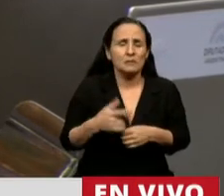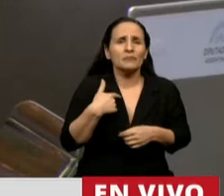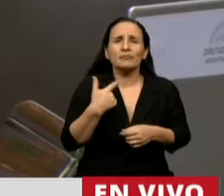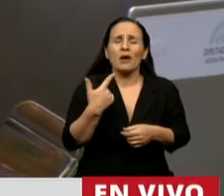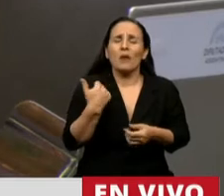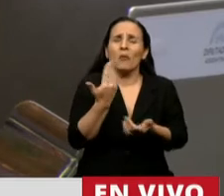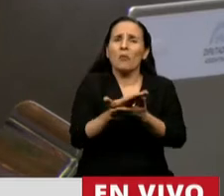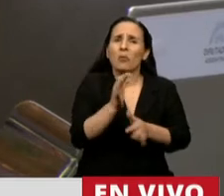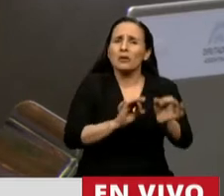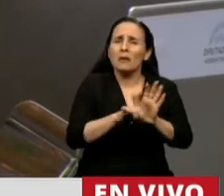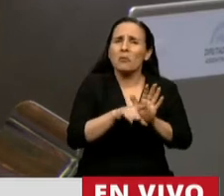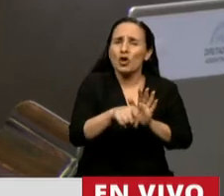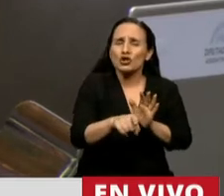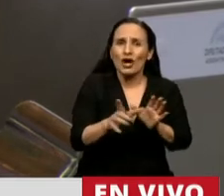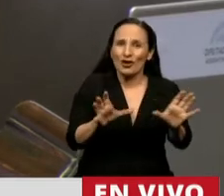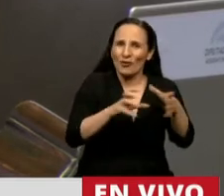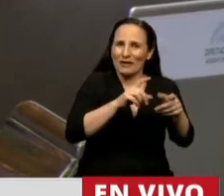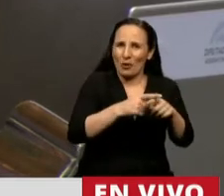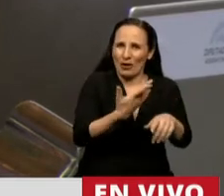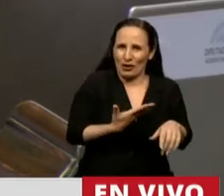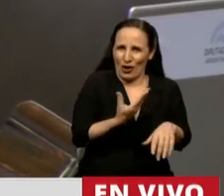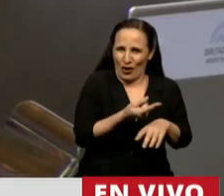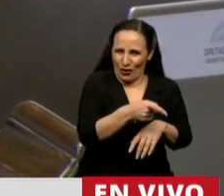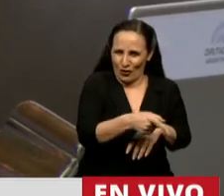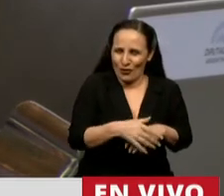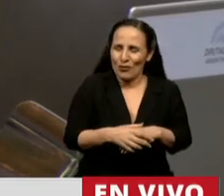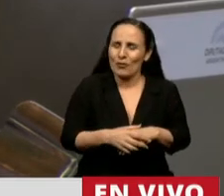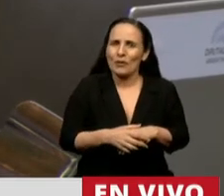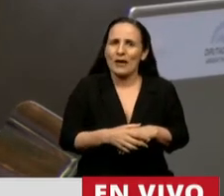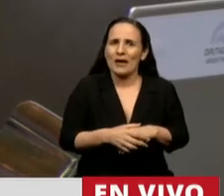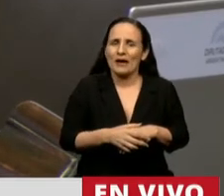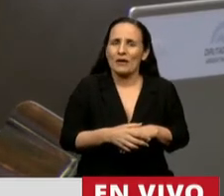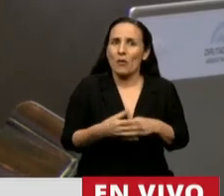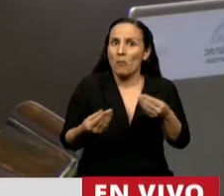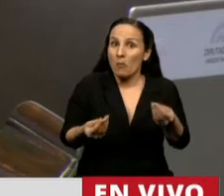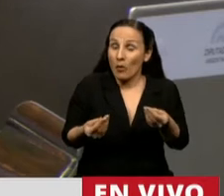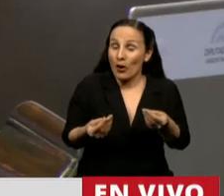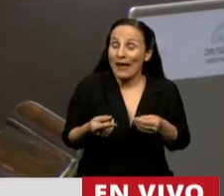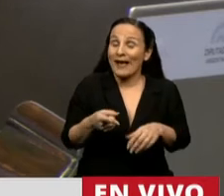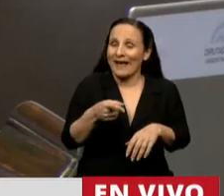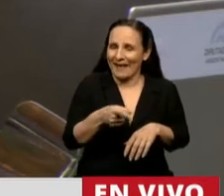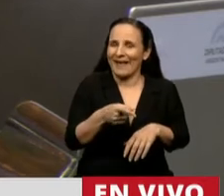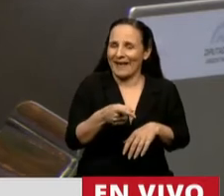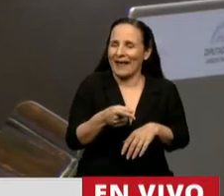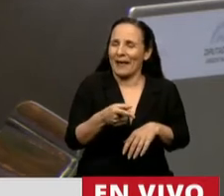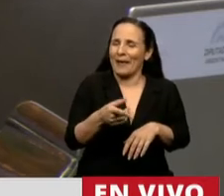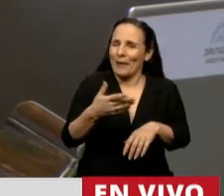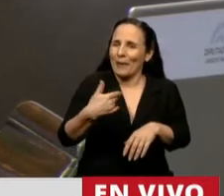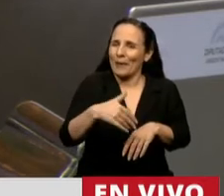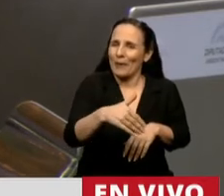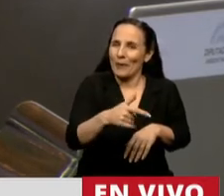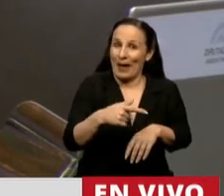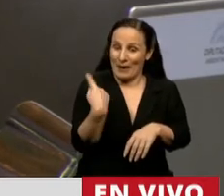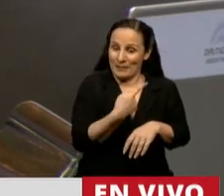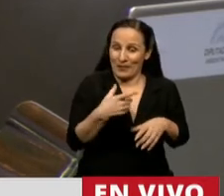oficialismo. Y esto tiene una lectura en un proyecto que tiene que ver con que va a consolidar en el mismo sentido de